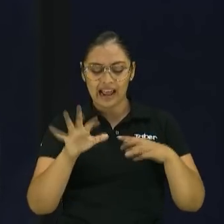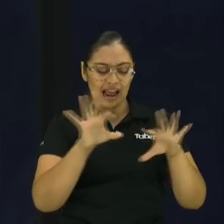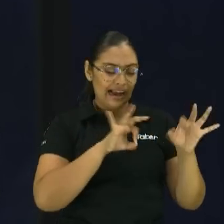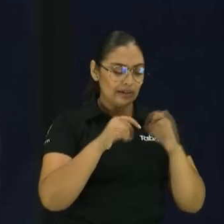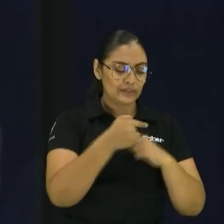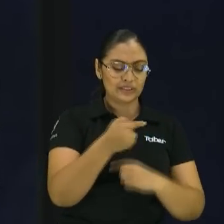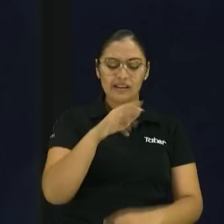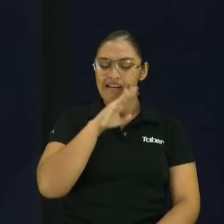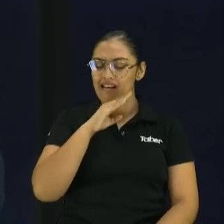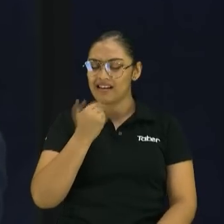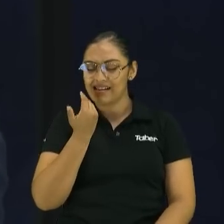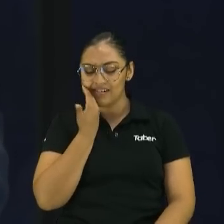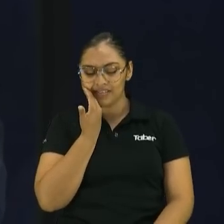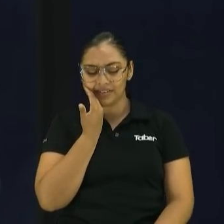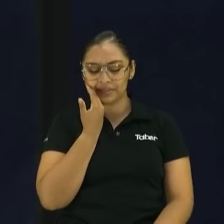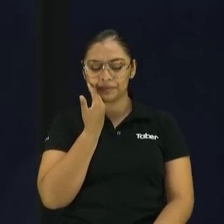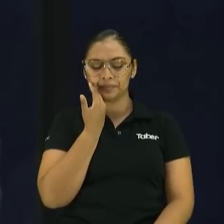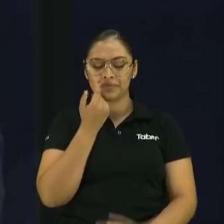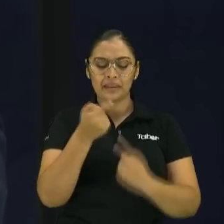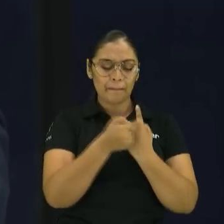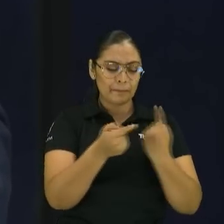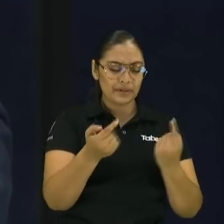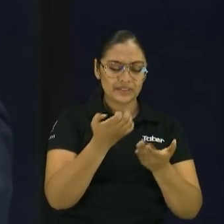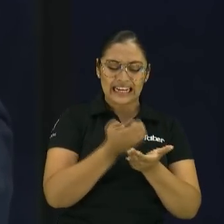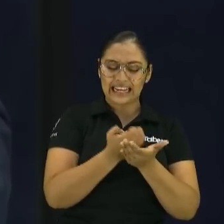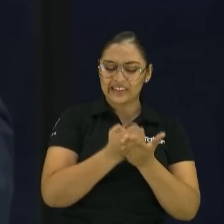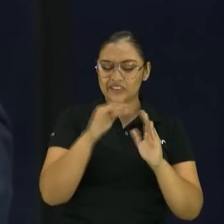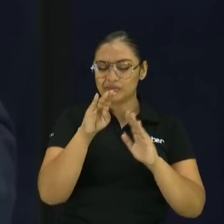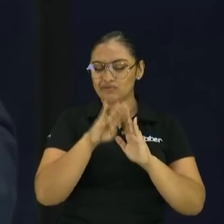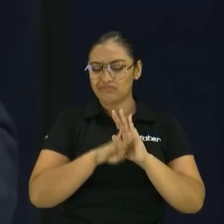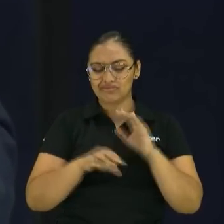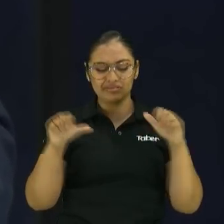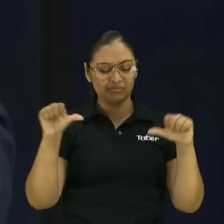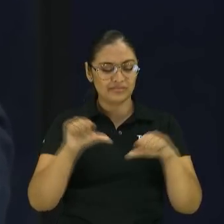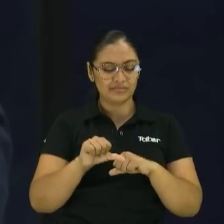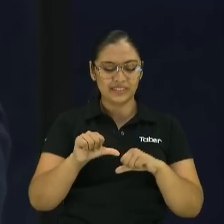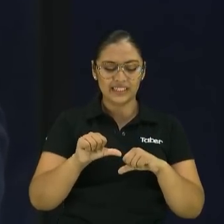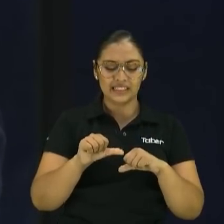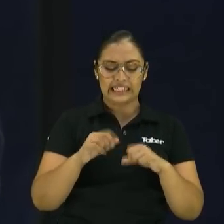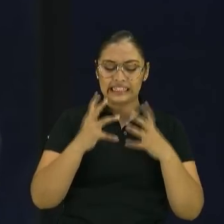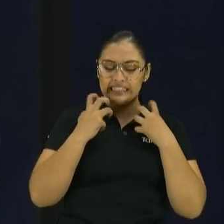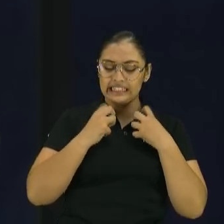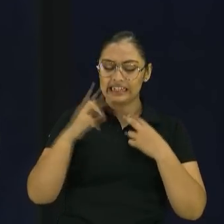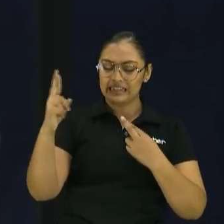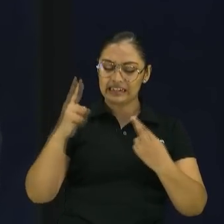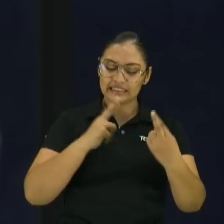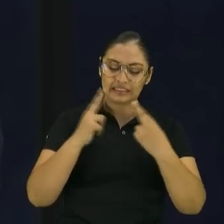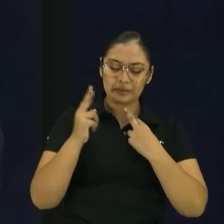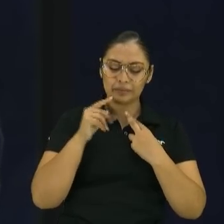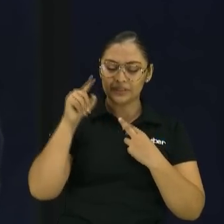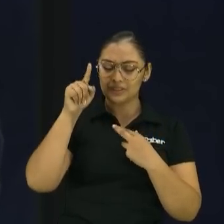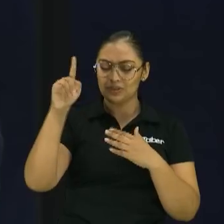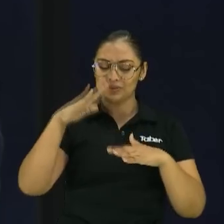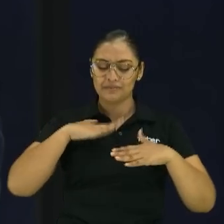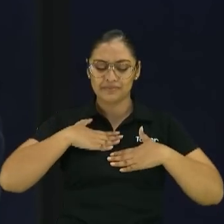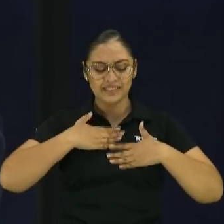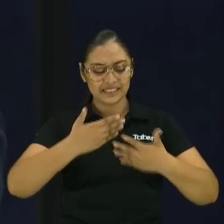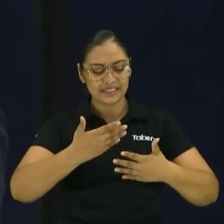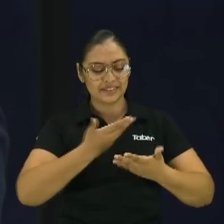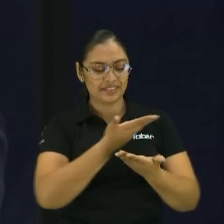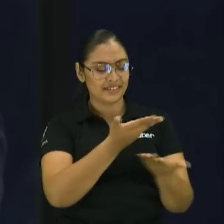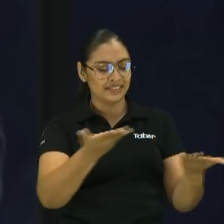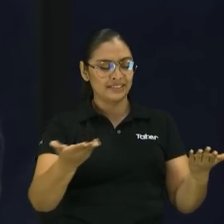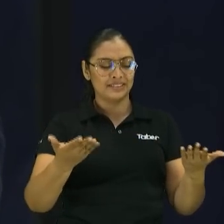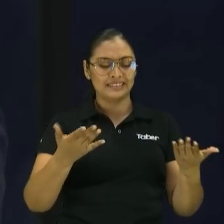por aquellos señor que están en un abismo financiero por aquellos que están buscando una respuesta en ti el día de hoy ten misericordia de nosotros